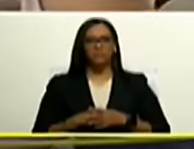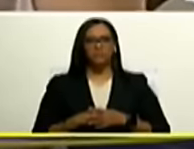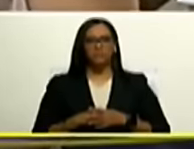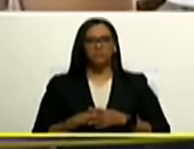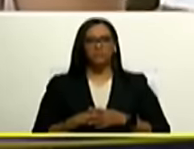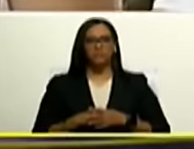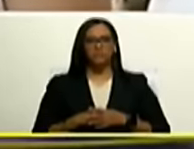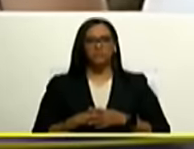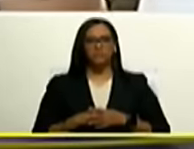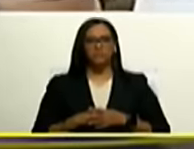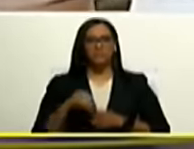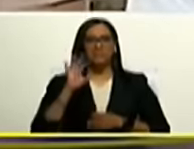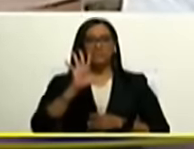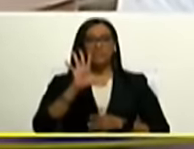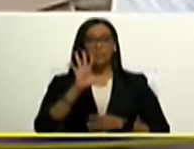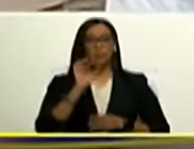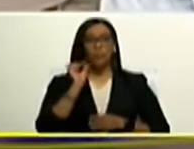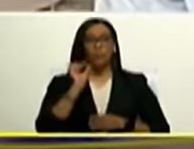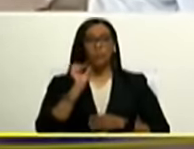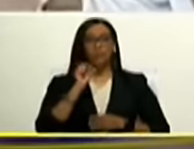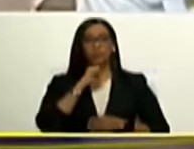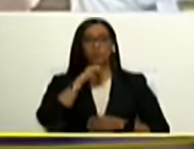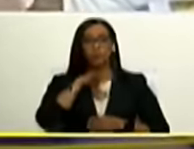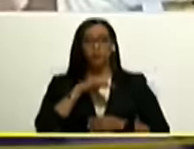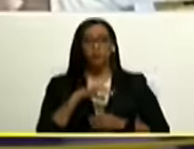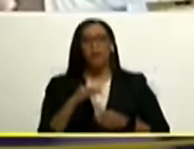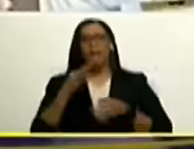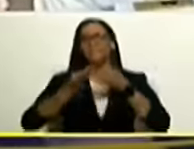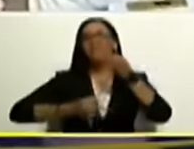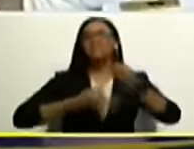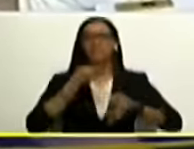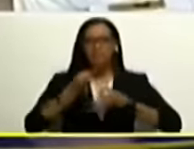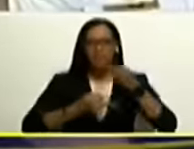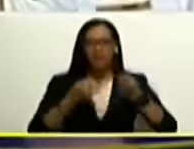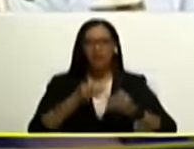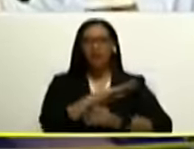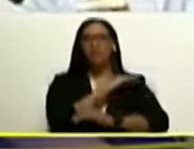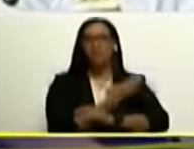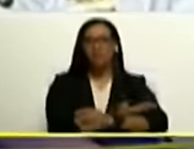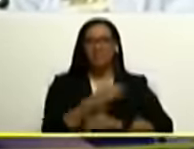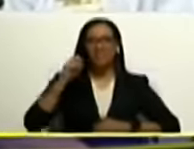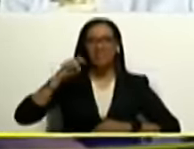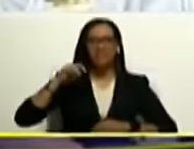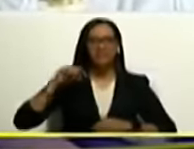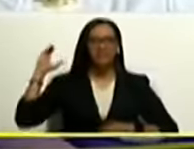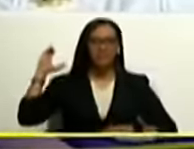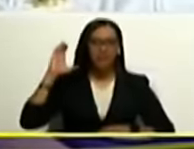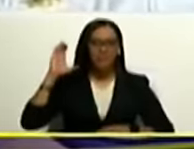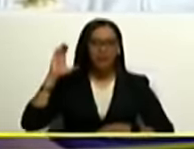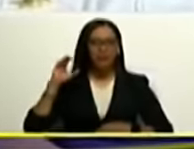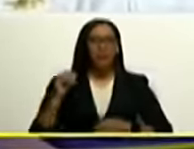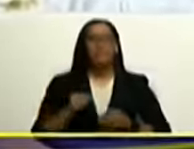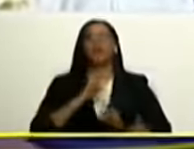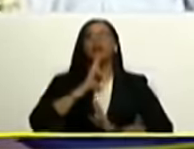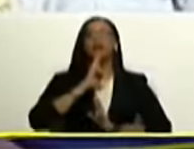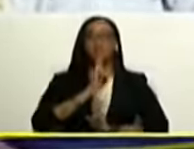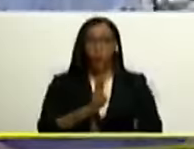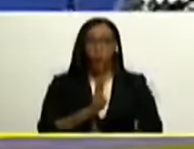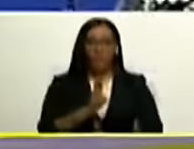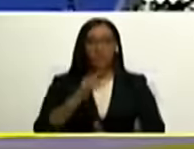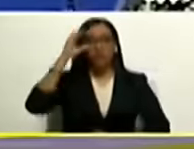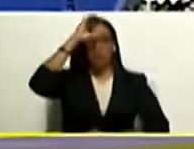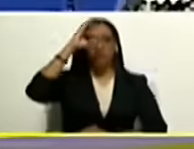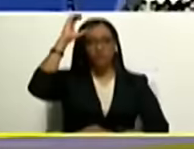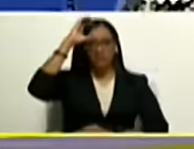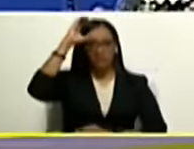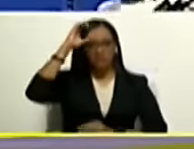5 momentos históricos para explicar la fuerza que necesita la patria, para responder con